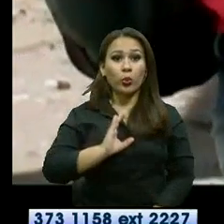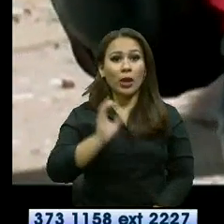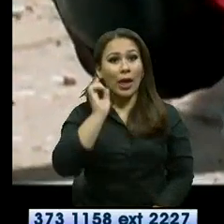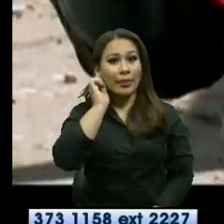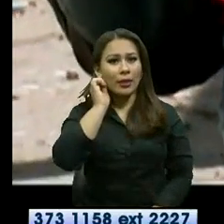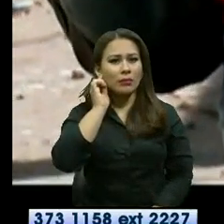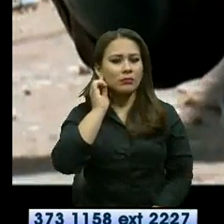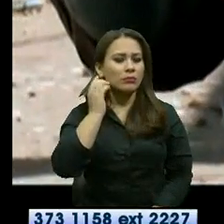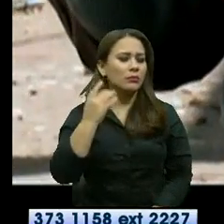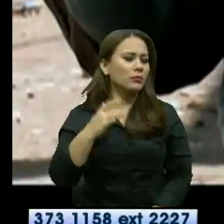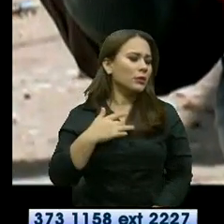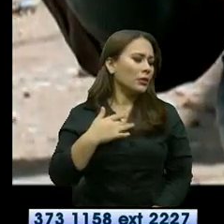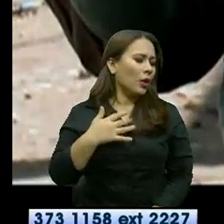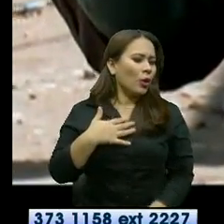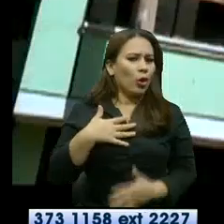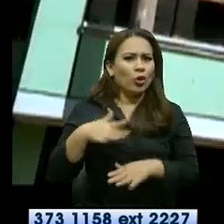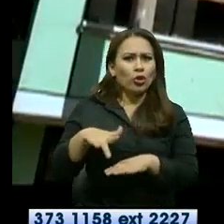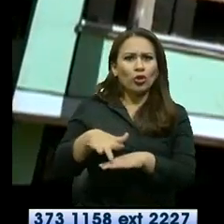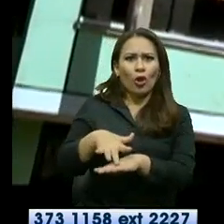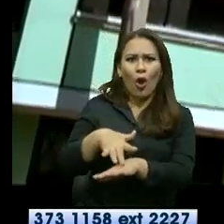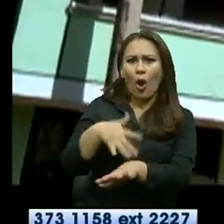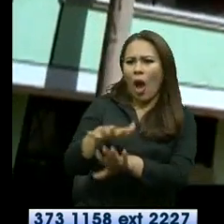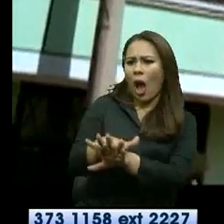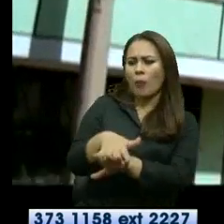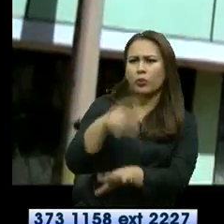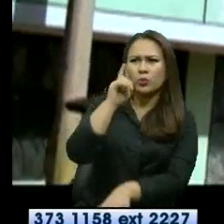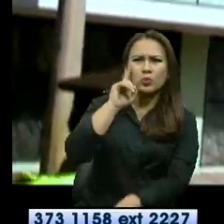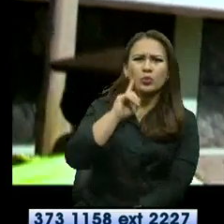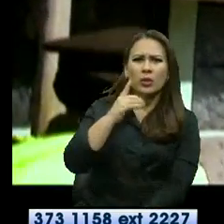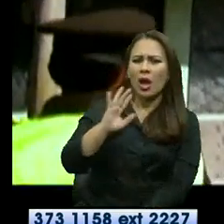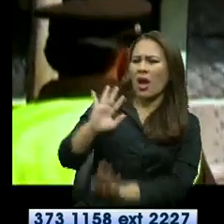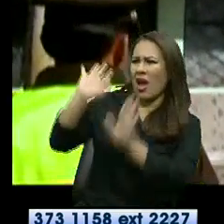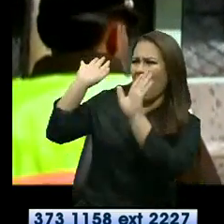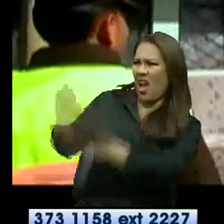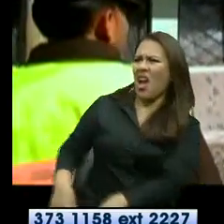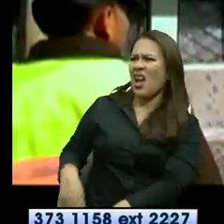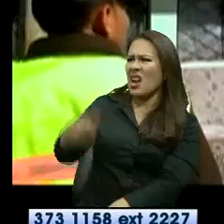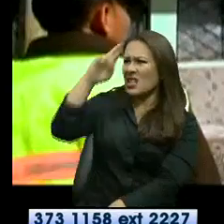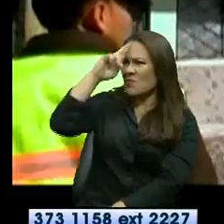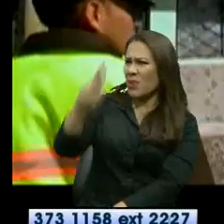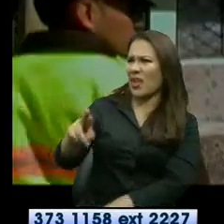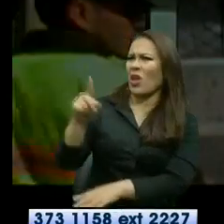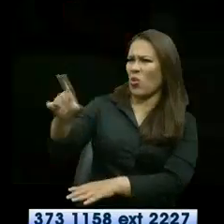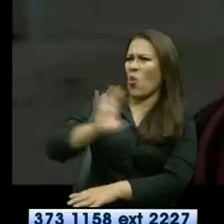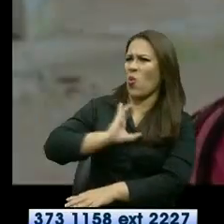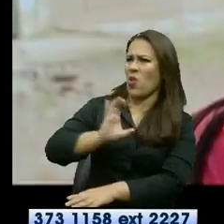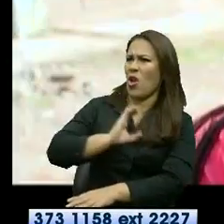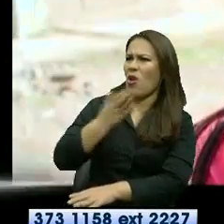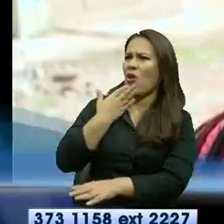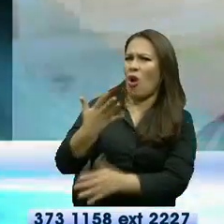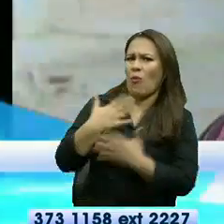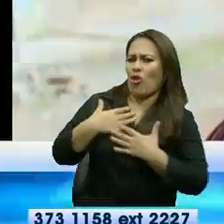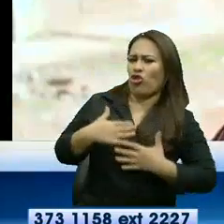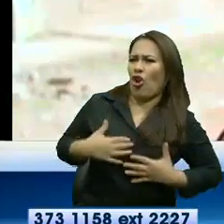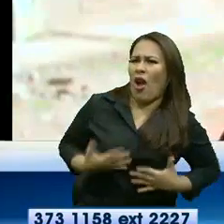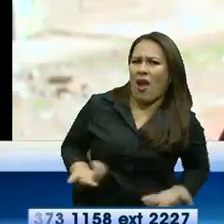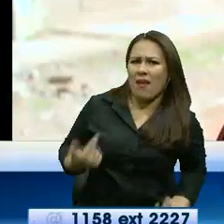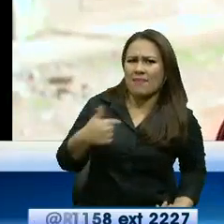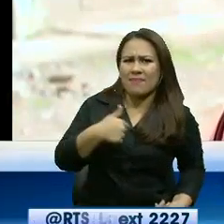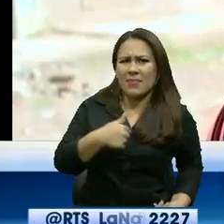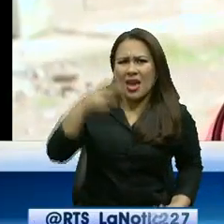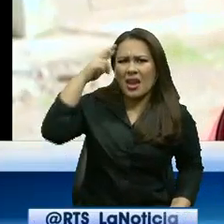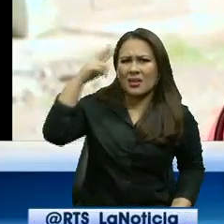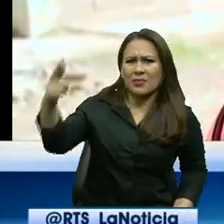sintió una mano en sus partes íntimas, se levantó y vio que era el compañero sentimental de su hermana mayor. Sentí que alguien